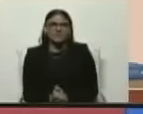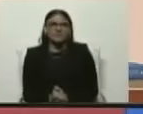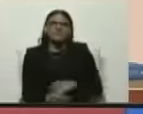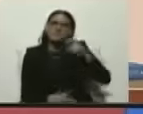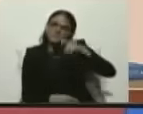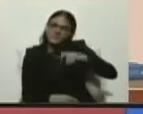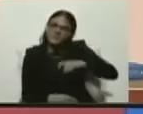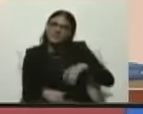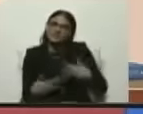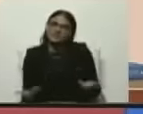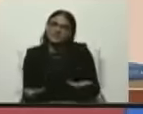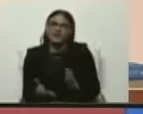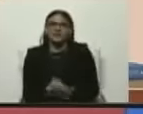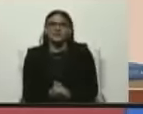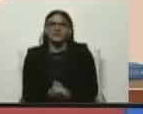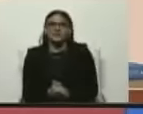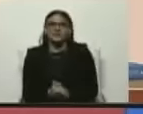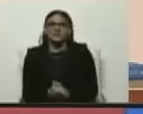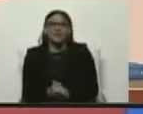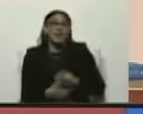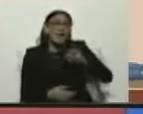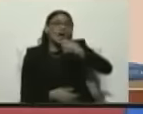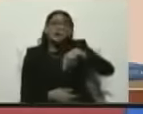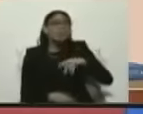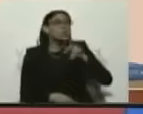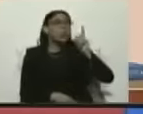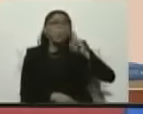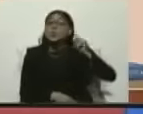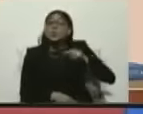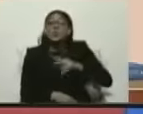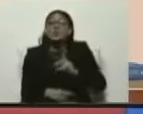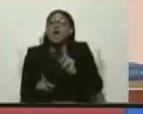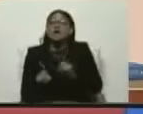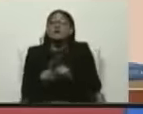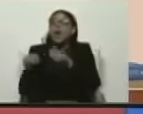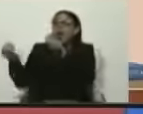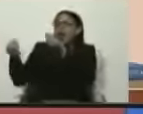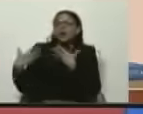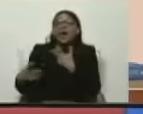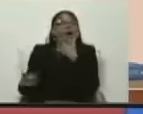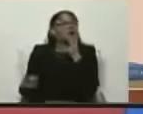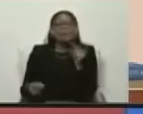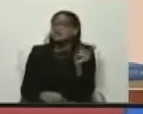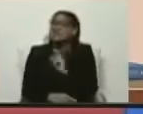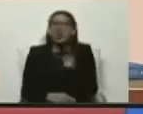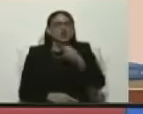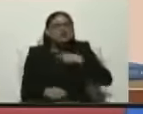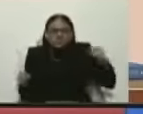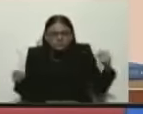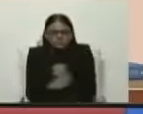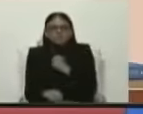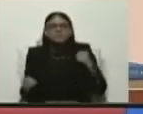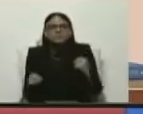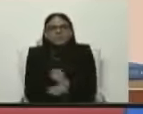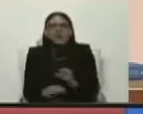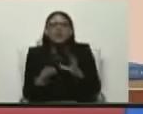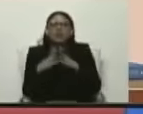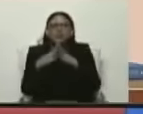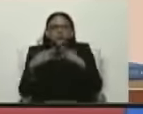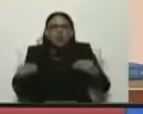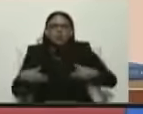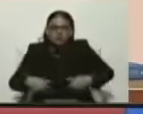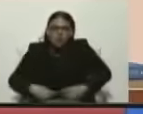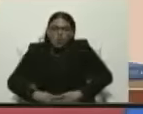Necesario. A nosotros nunca nada nos ha caído del cielo. Nunca. Lo hemos labrado, lo